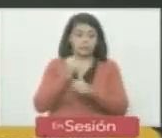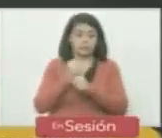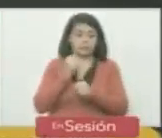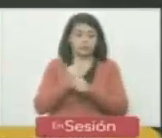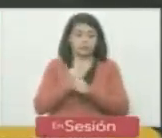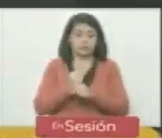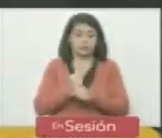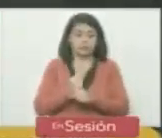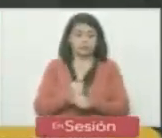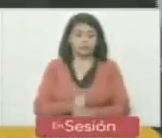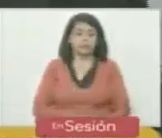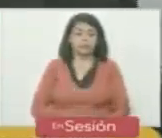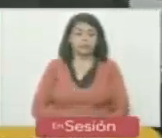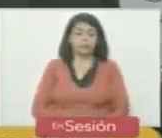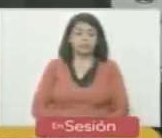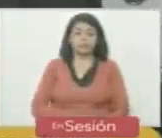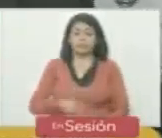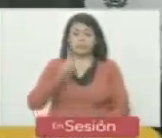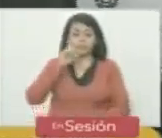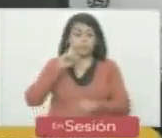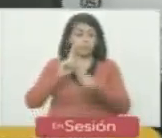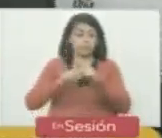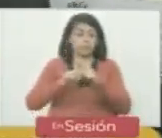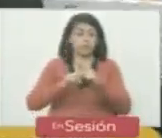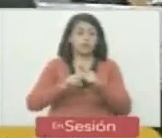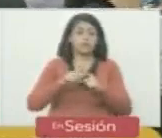de zapa, es decir, de zapadores,